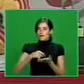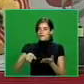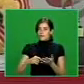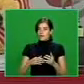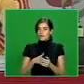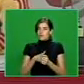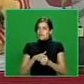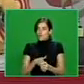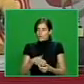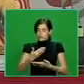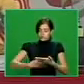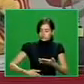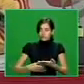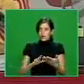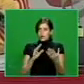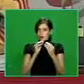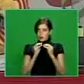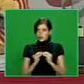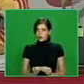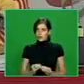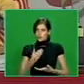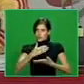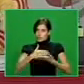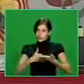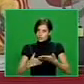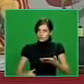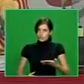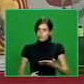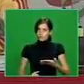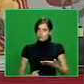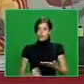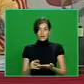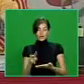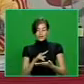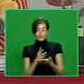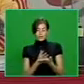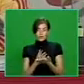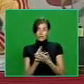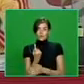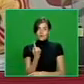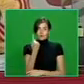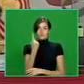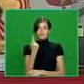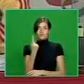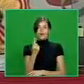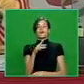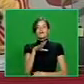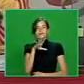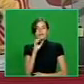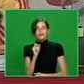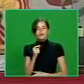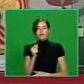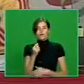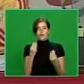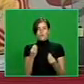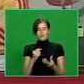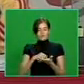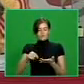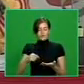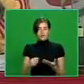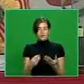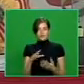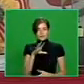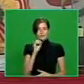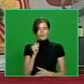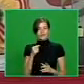guion para adaptar un guion no les toca estudiarlo primero comprender el autor comprender